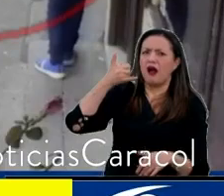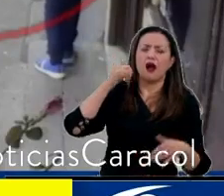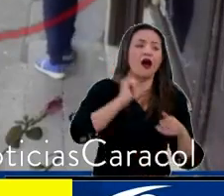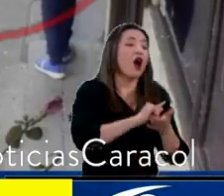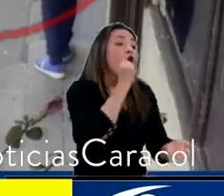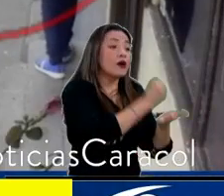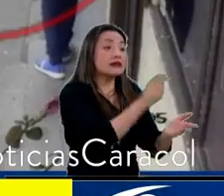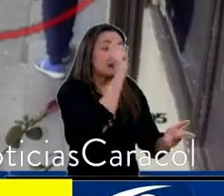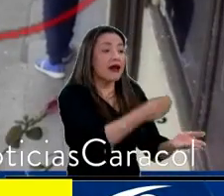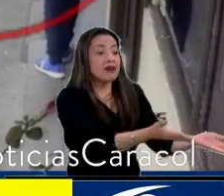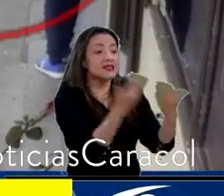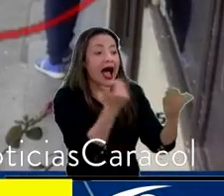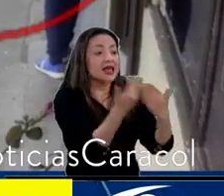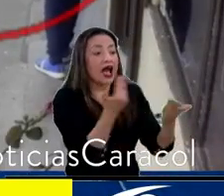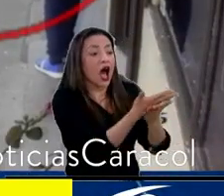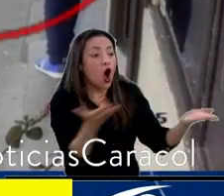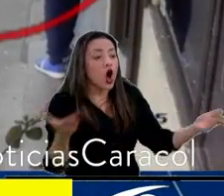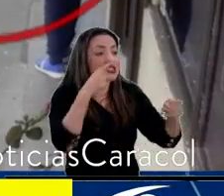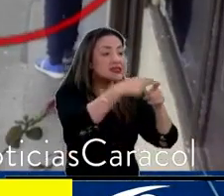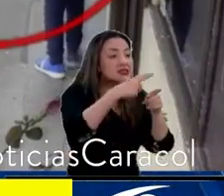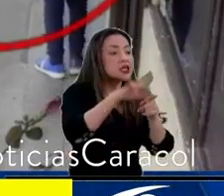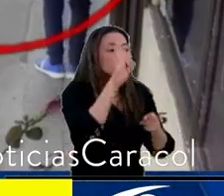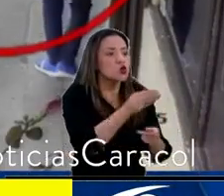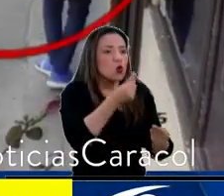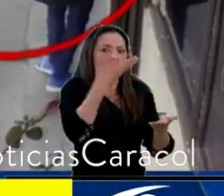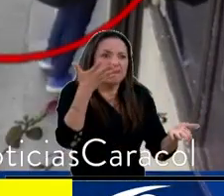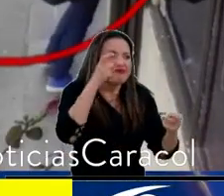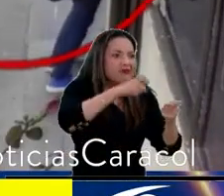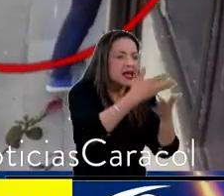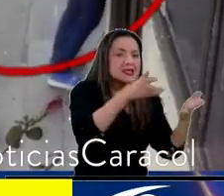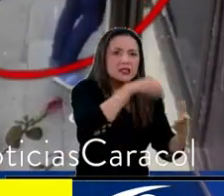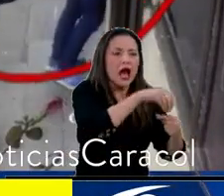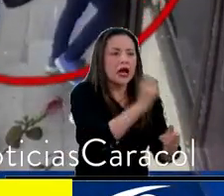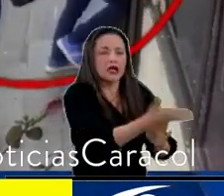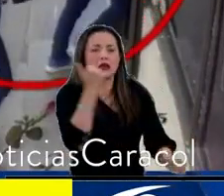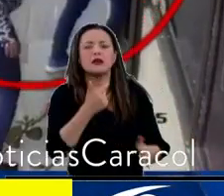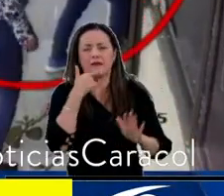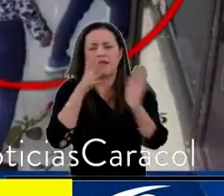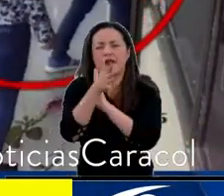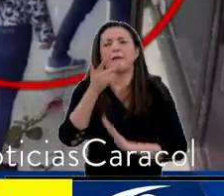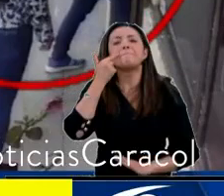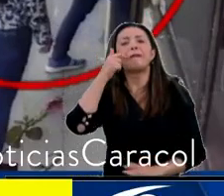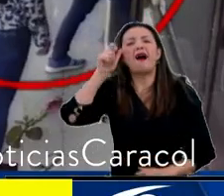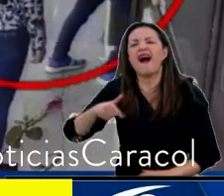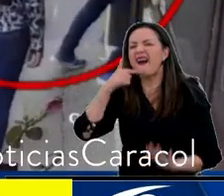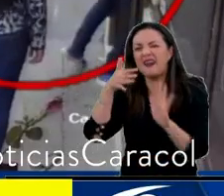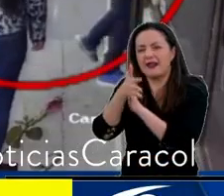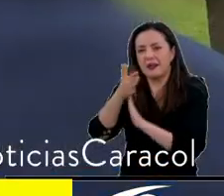sacar varias pertenencias y objetos de valor de la casa. Escuchemos lo que cuenta el papá del niño.